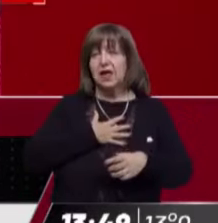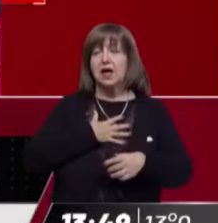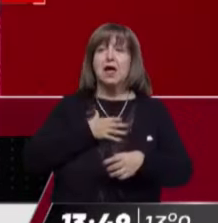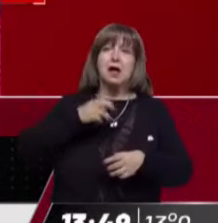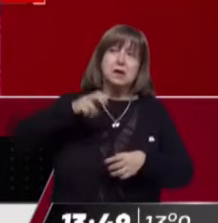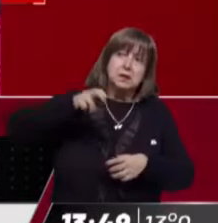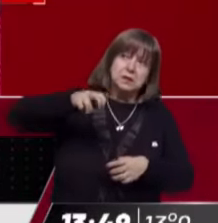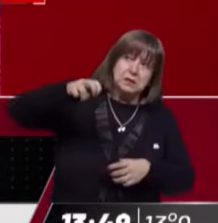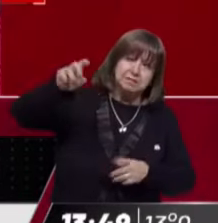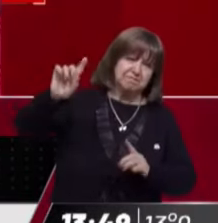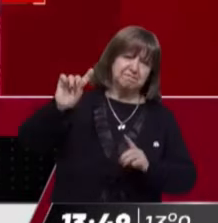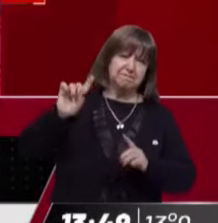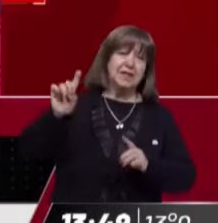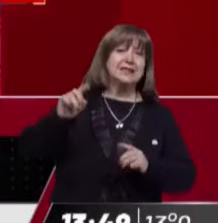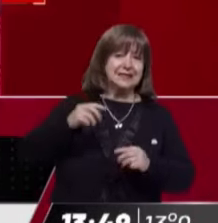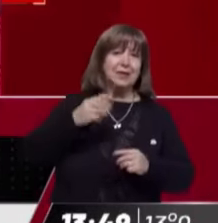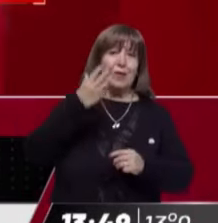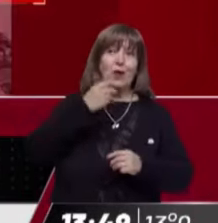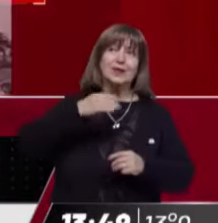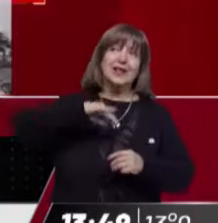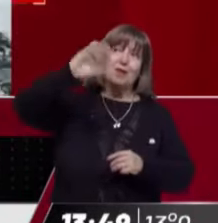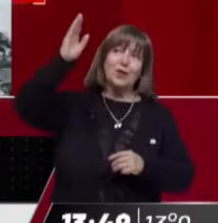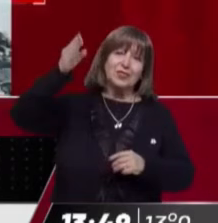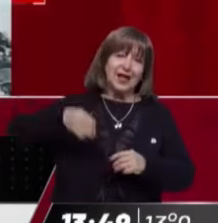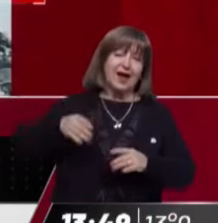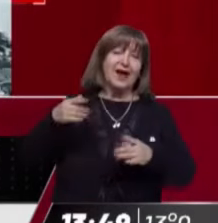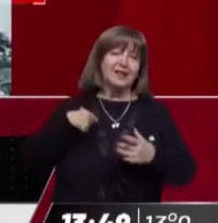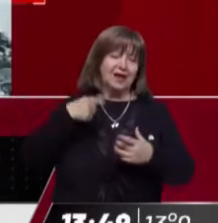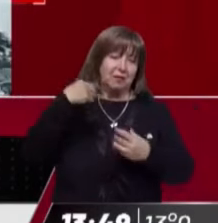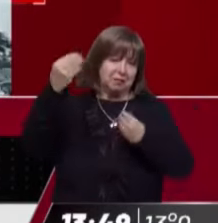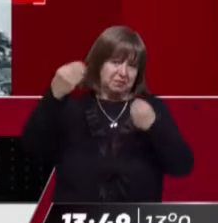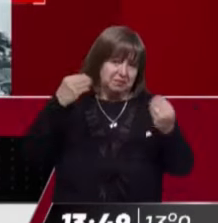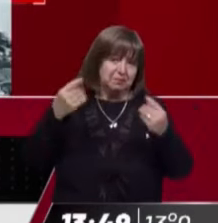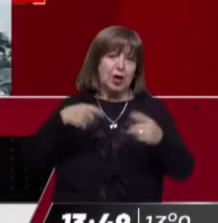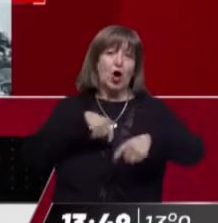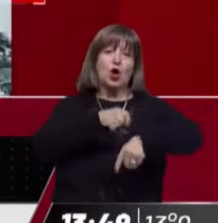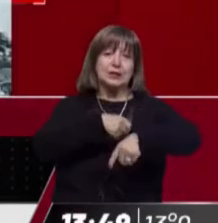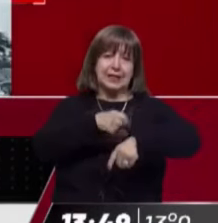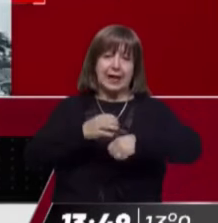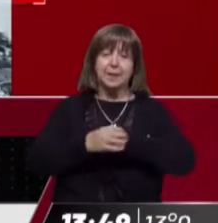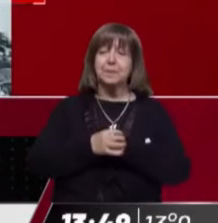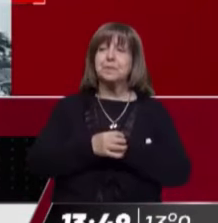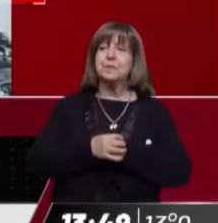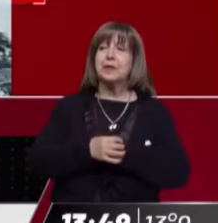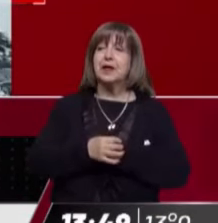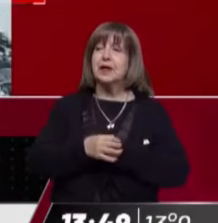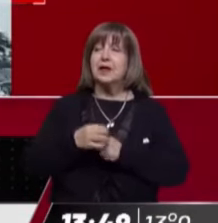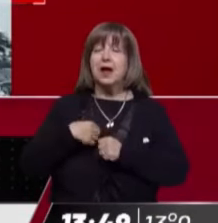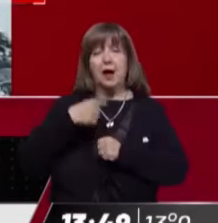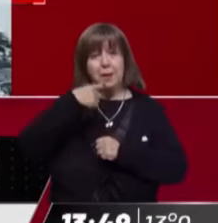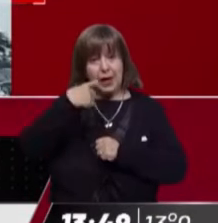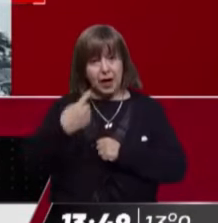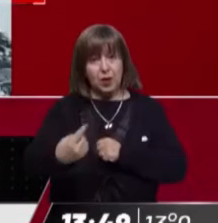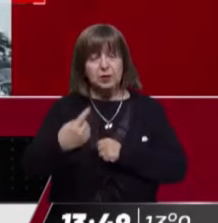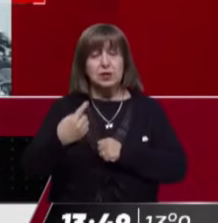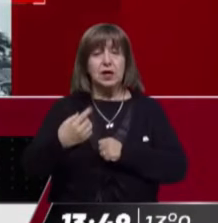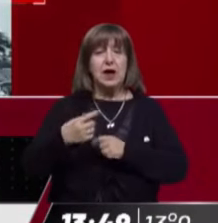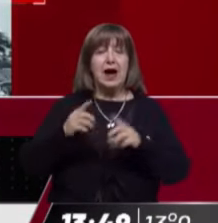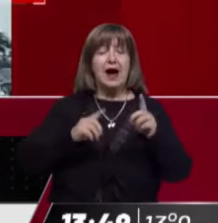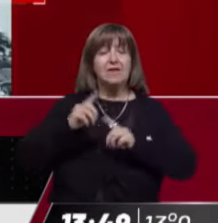del mundo? ¿Te pasa eso en algún momento que dejas de cocinar y podés, no sé, amanecer, atardecer, que decís, wow, estoy en la cima del